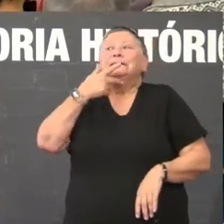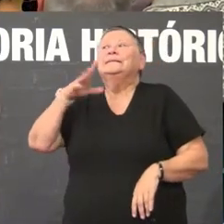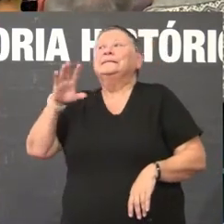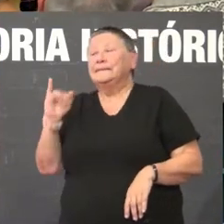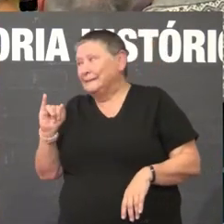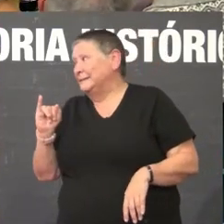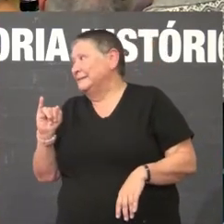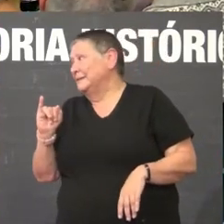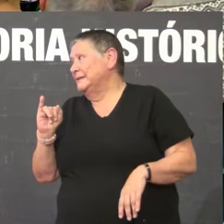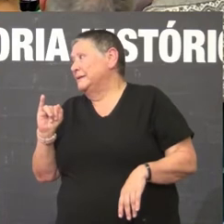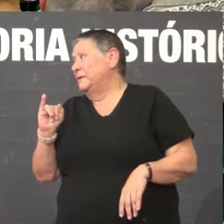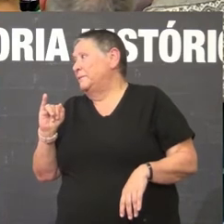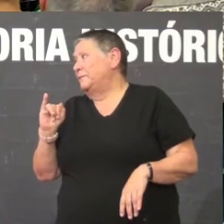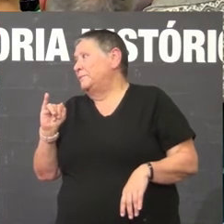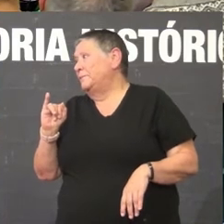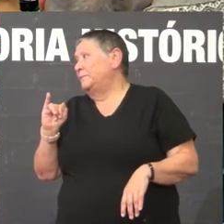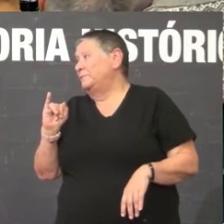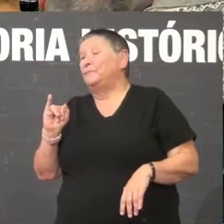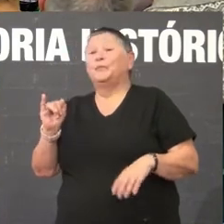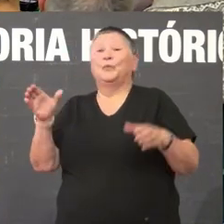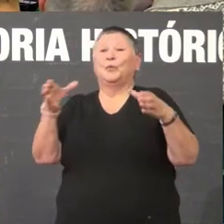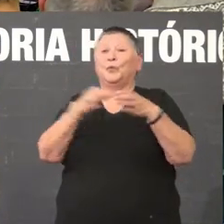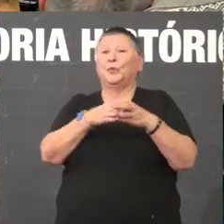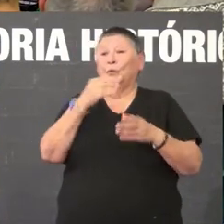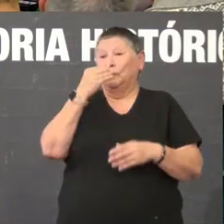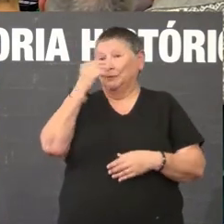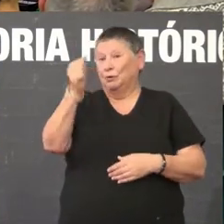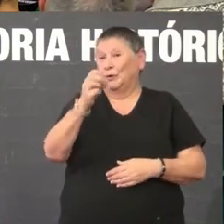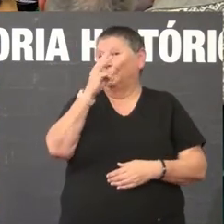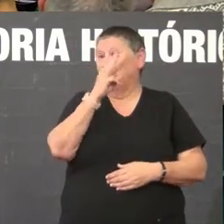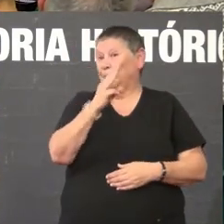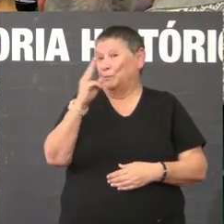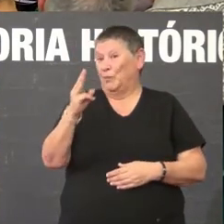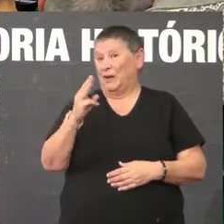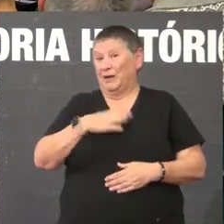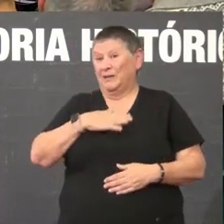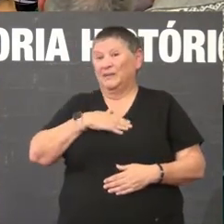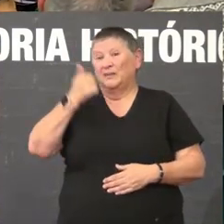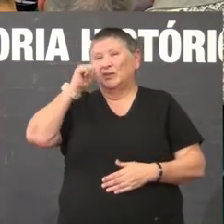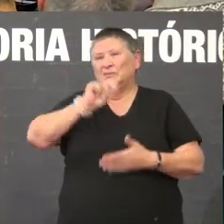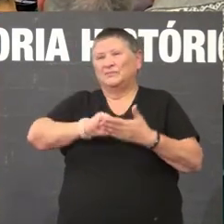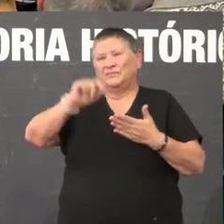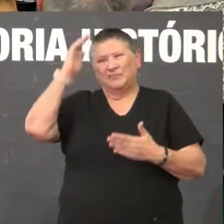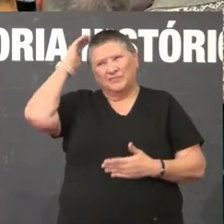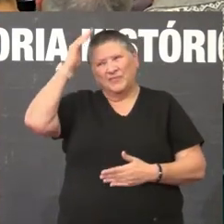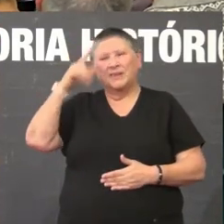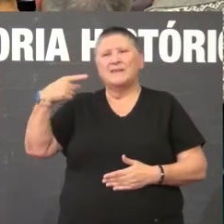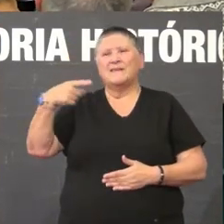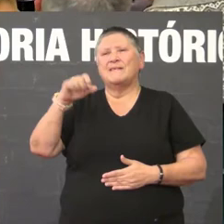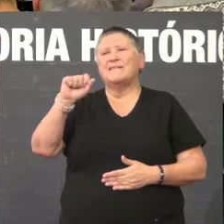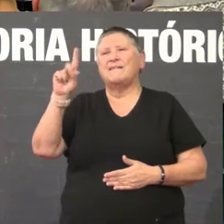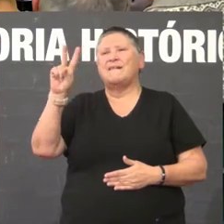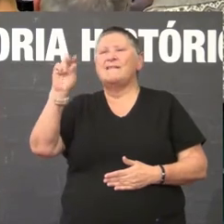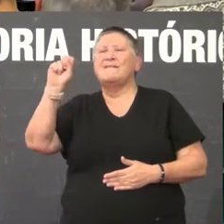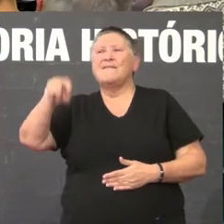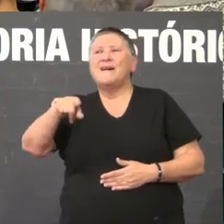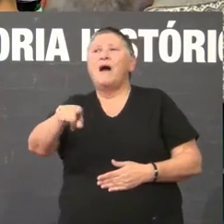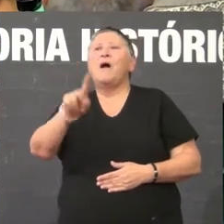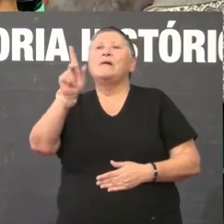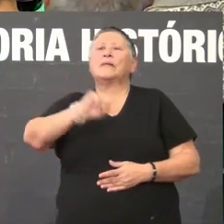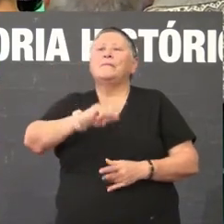O que sei coñecín foi do Partido Socialista Popular de Terno Galván. Aí sei que coñecín militantes. Da UGT,